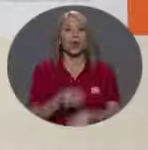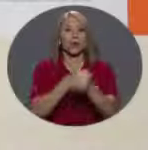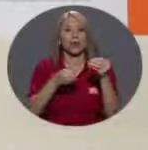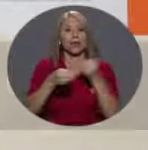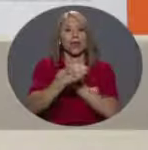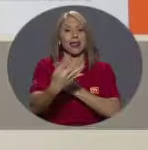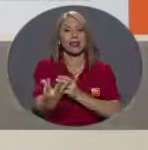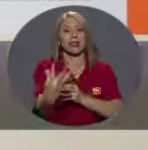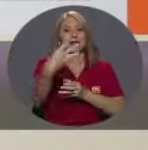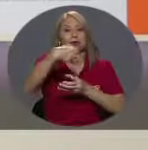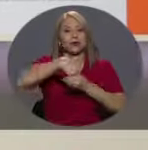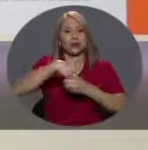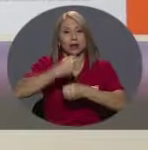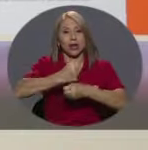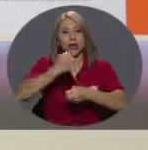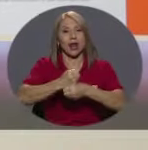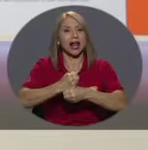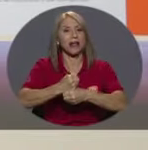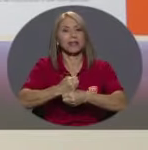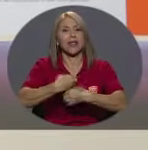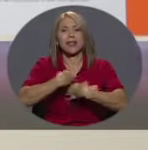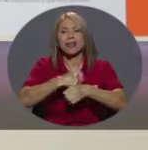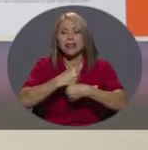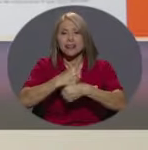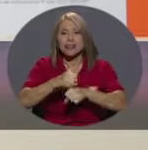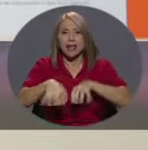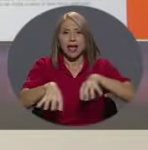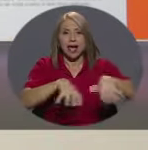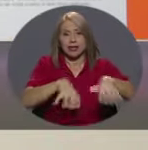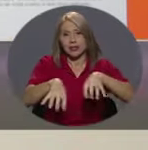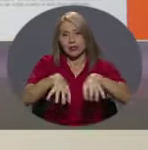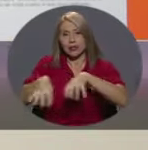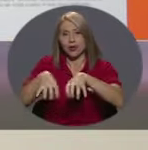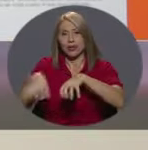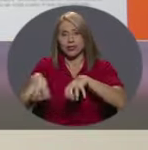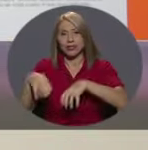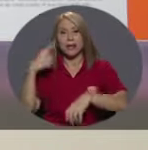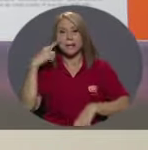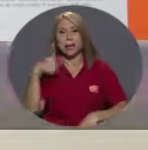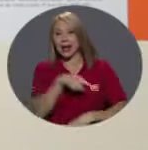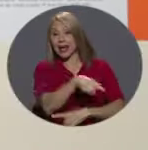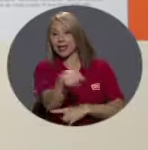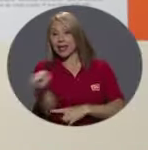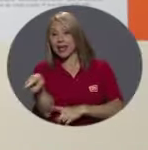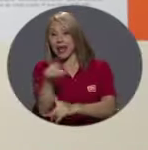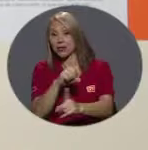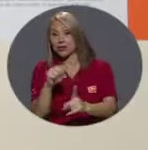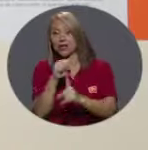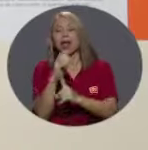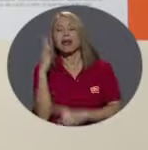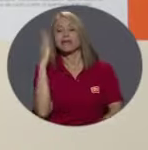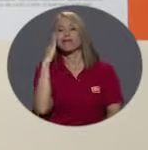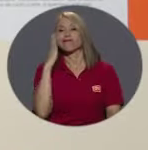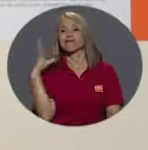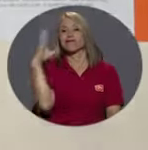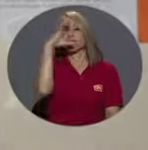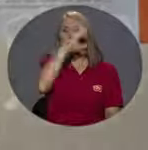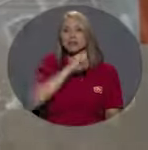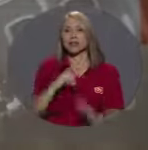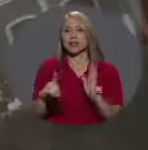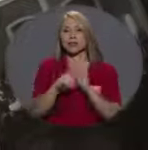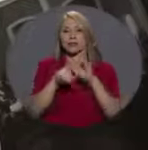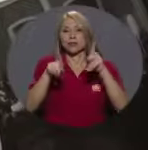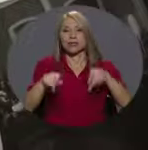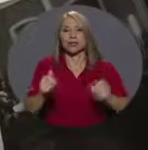La unidad de inclusión laboral lo que desarrolla son acciones para que la sociedad tome conciencia respecto a los derechos de la población con